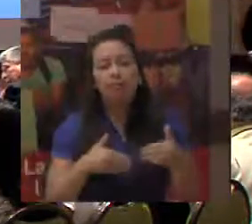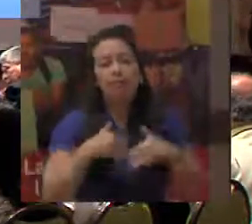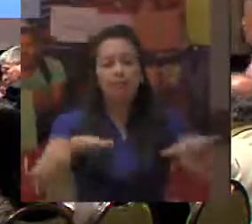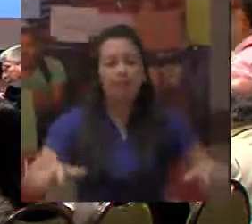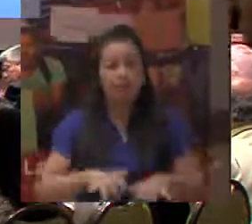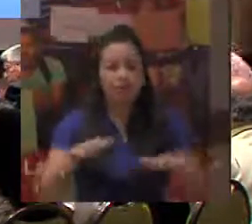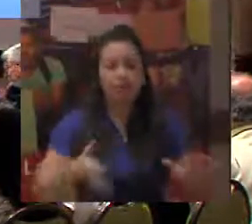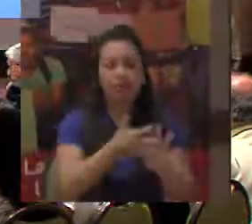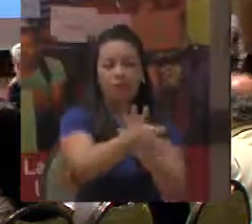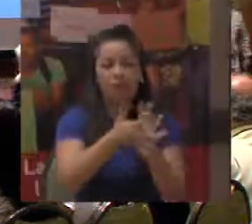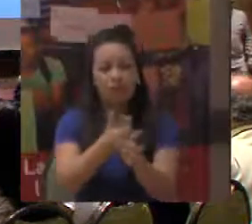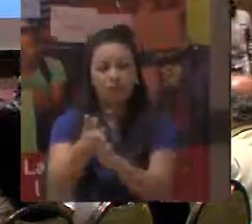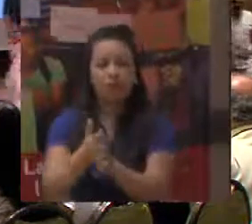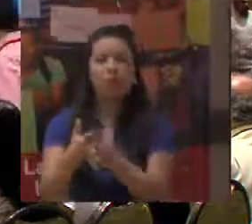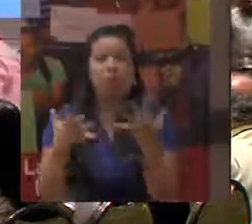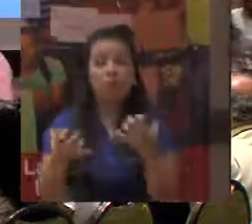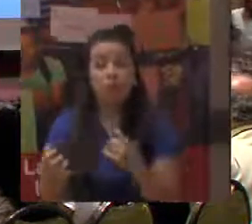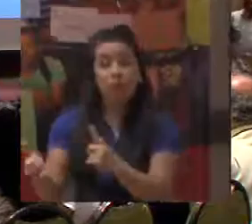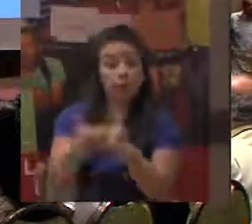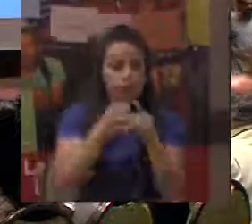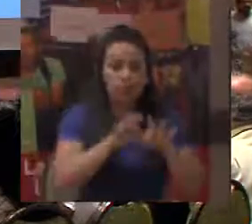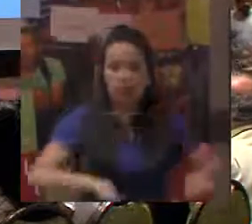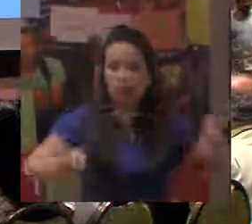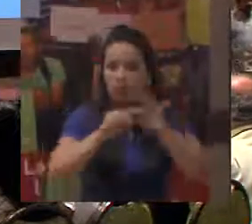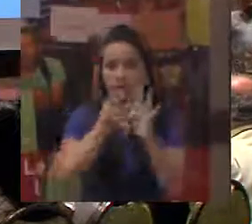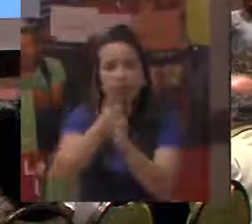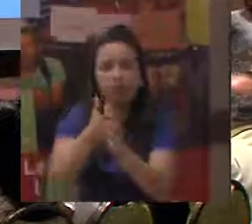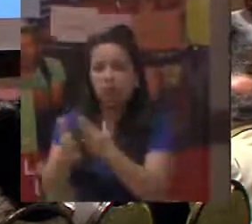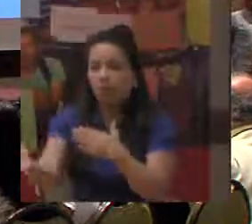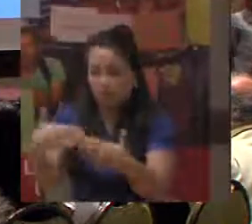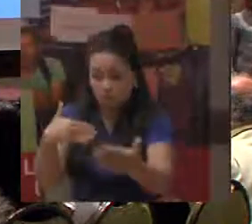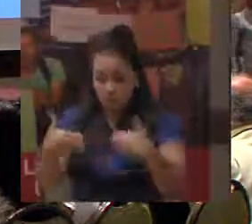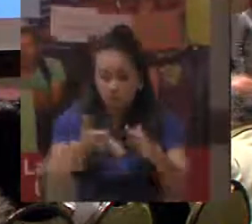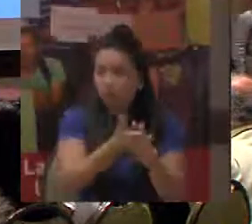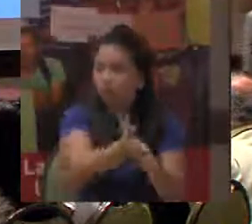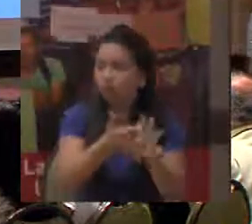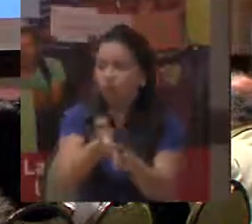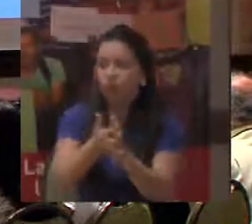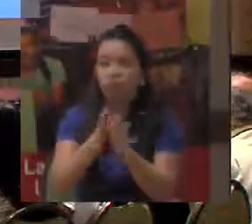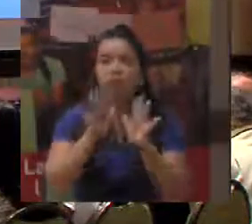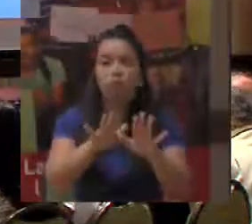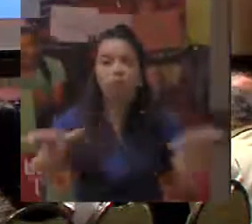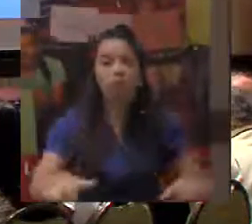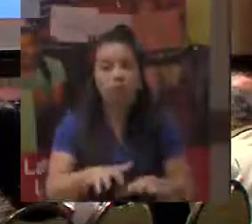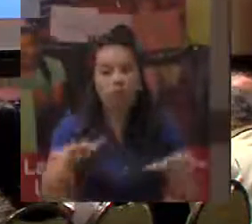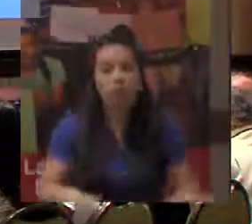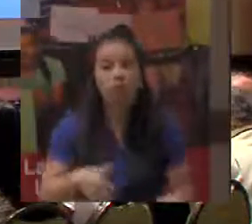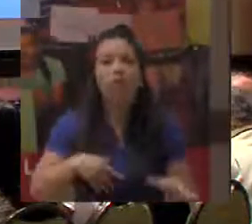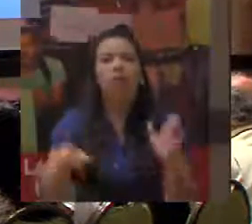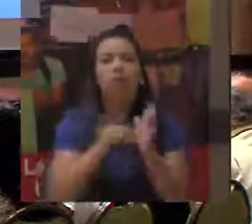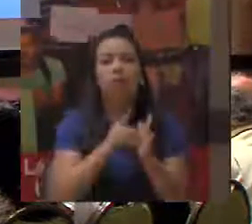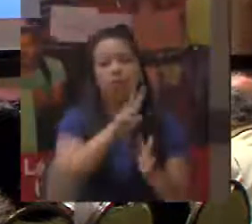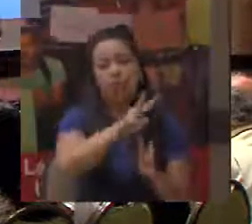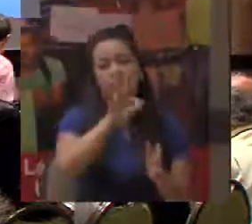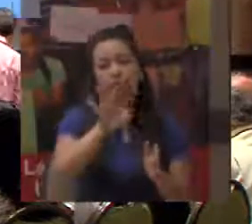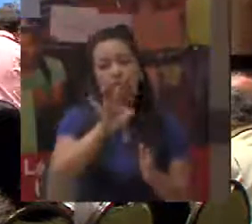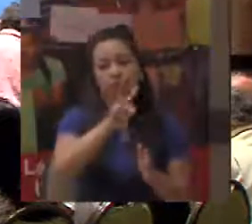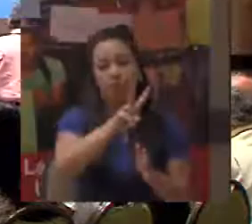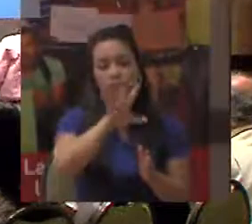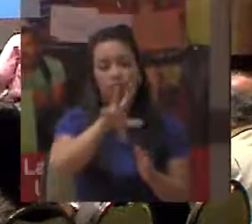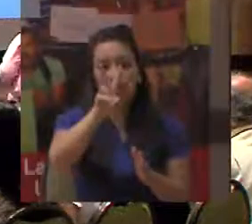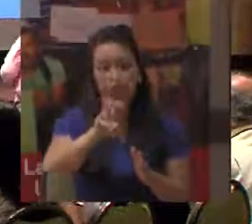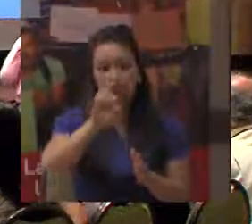información, preservar la información que es lo más importante y el acceso a la misma, en cumplimiento del decreto 2573 del año